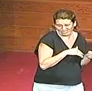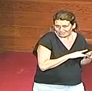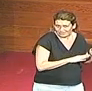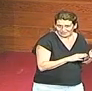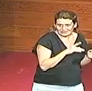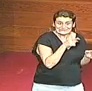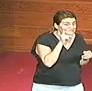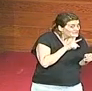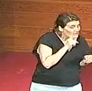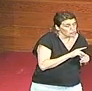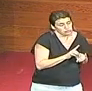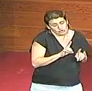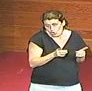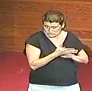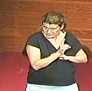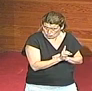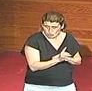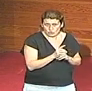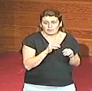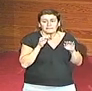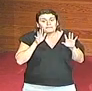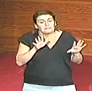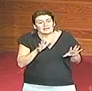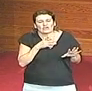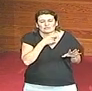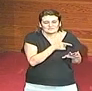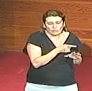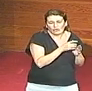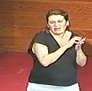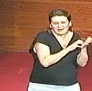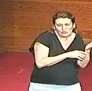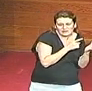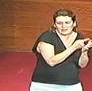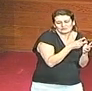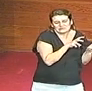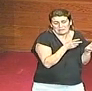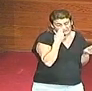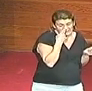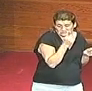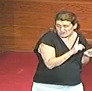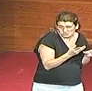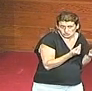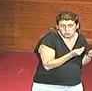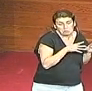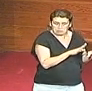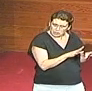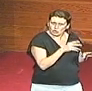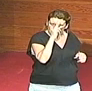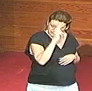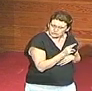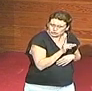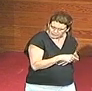mintiendo, sino que a lo mejor estás haciendo un reportaje de un tema que no te interesa tanto, pero que merece todo el